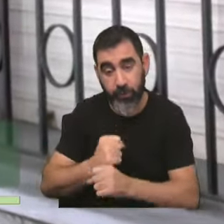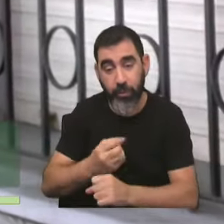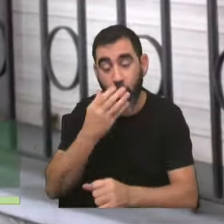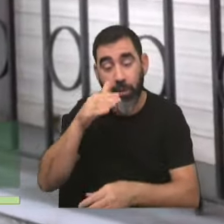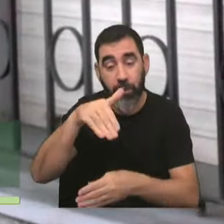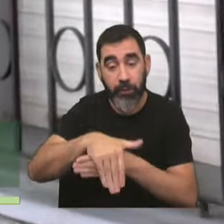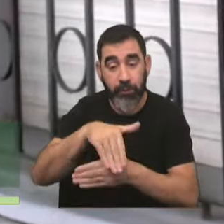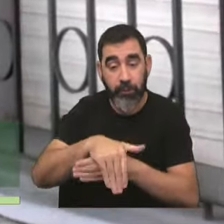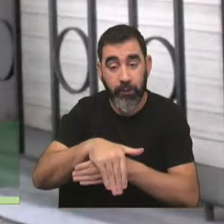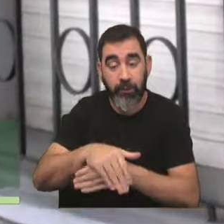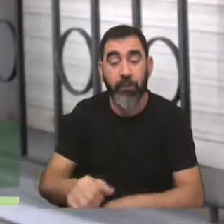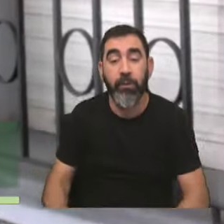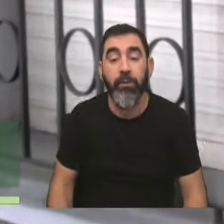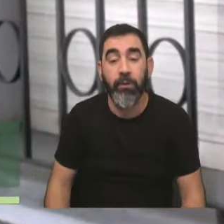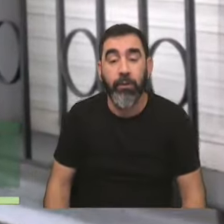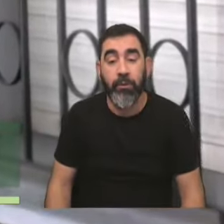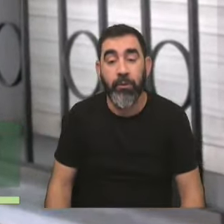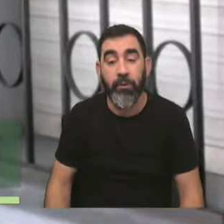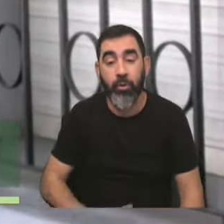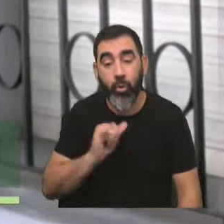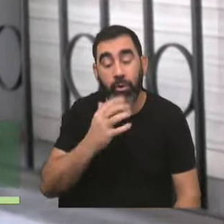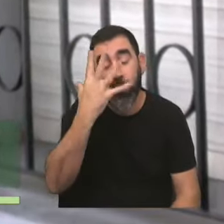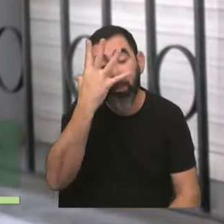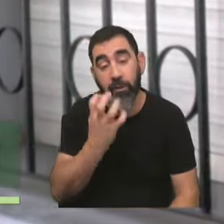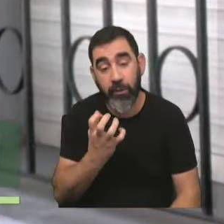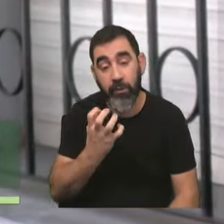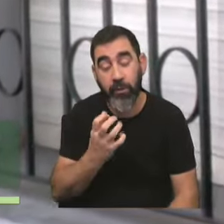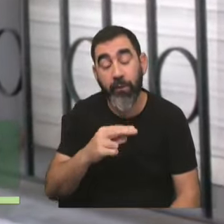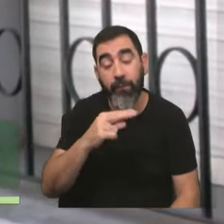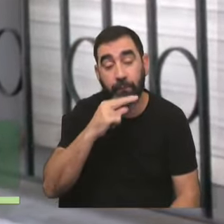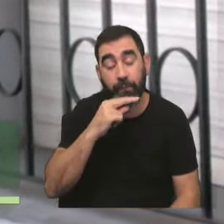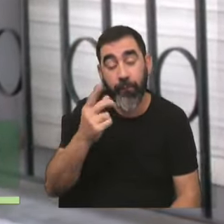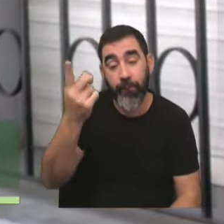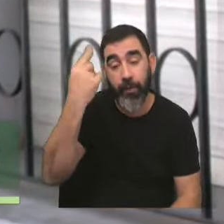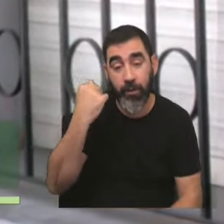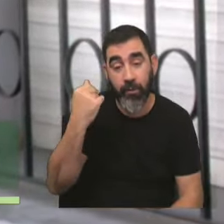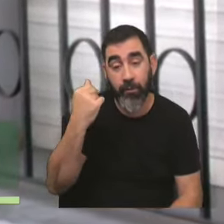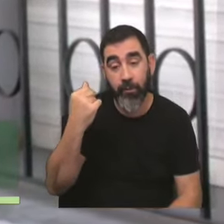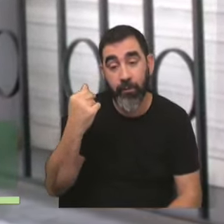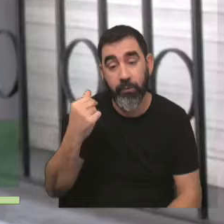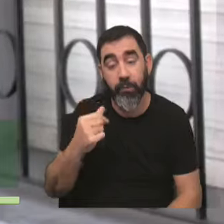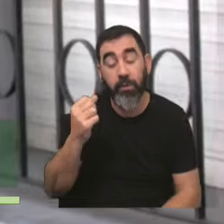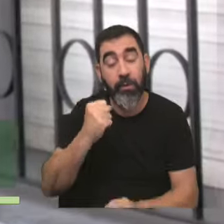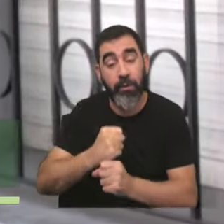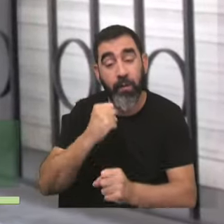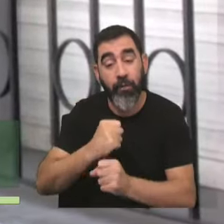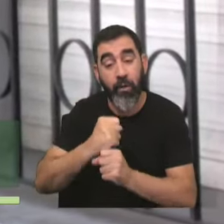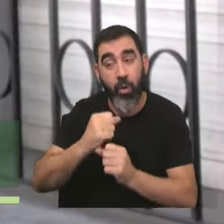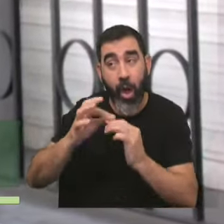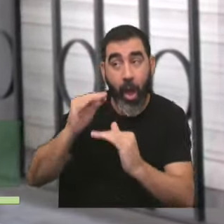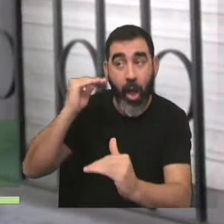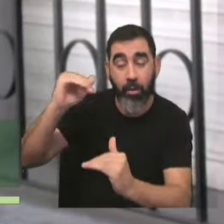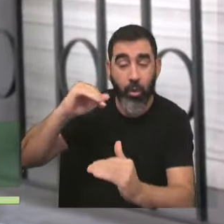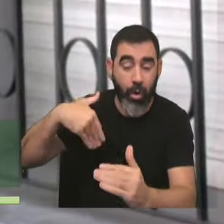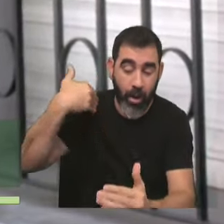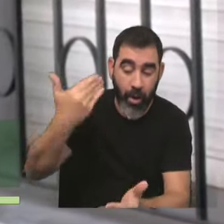tardes primero que nada en realidad la noticia bastante triste recibíamos el viernes donde comoan ustedes un trabajador trabajando en la altura ca de